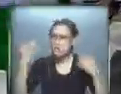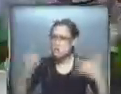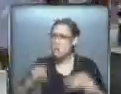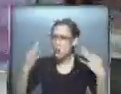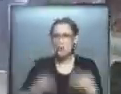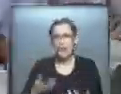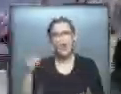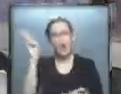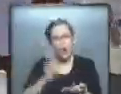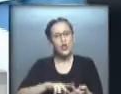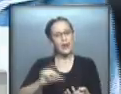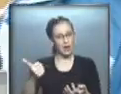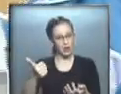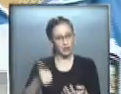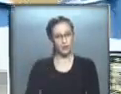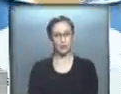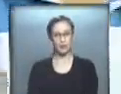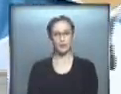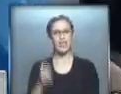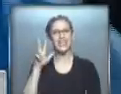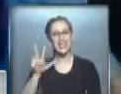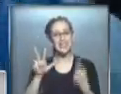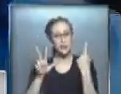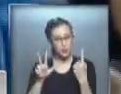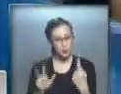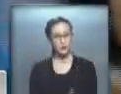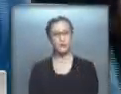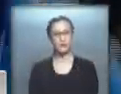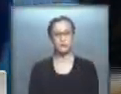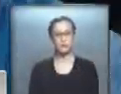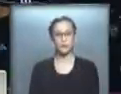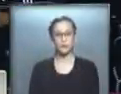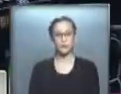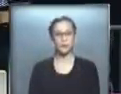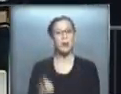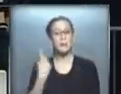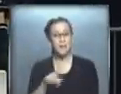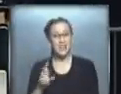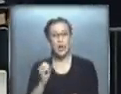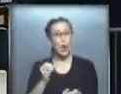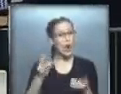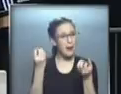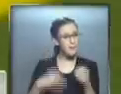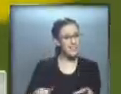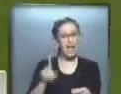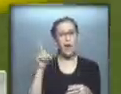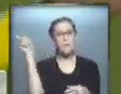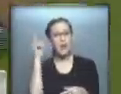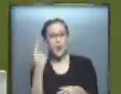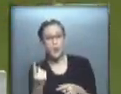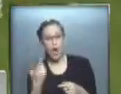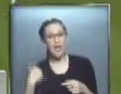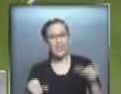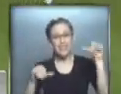sólida una vez más y volvió a ganar 3 a 1 aunque arrancó perdiendo 1 a 0 porque pero se ponía en ventaja y